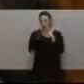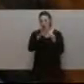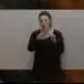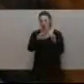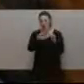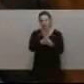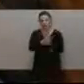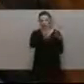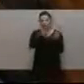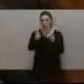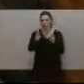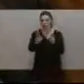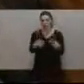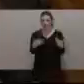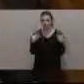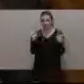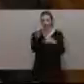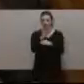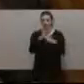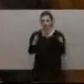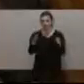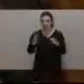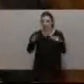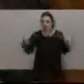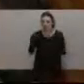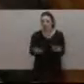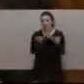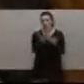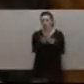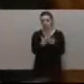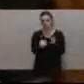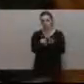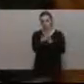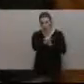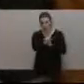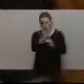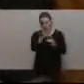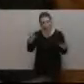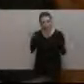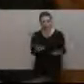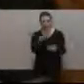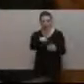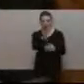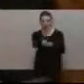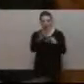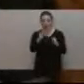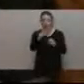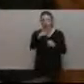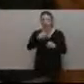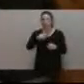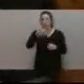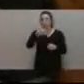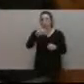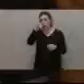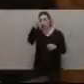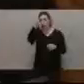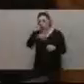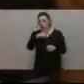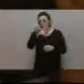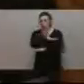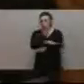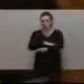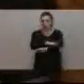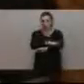que le corresponde a la Cámara, el hecho de impulsar esas proposiciones no de ley. Por lo que conozco, a nivel del